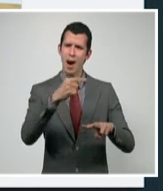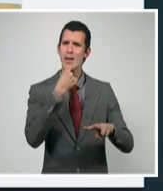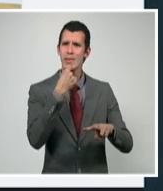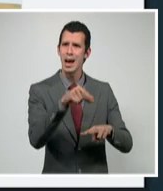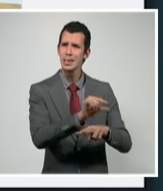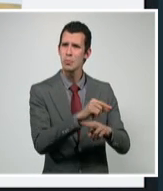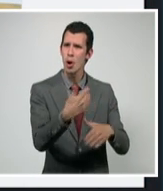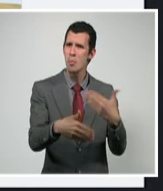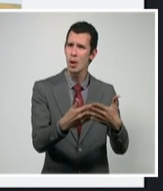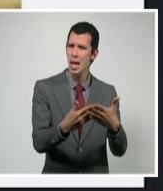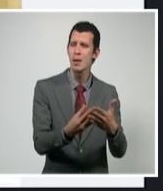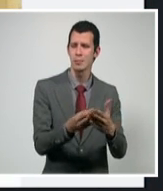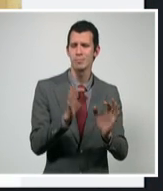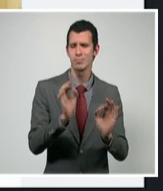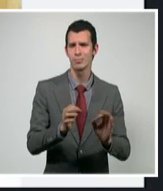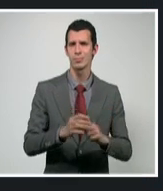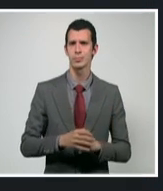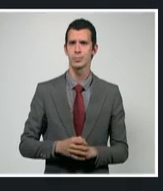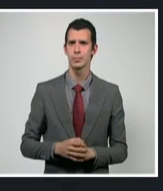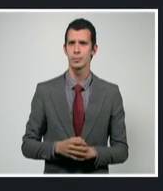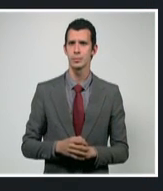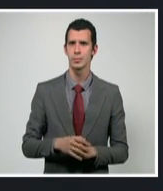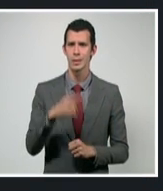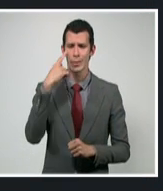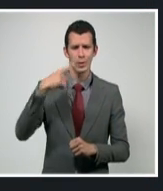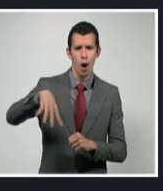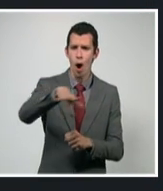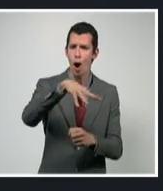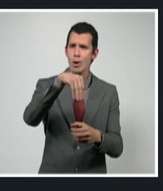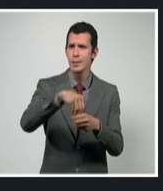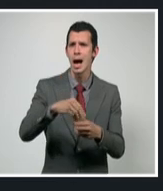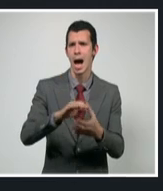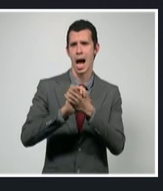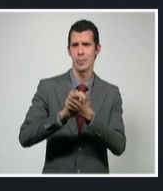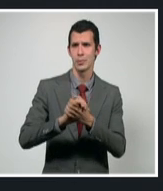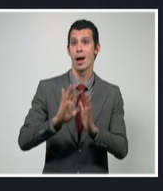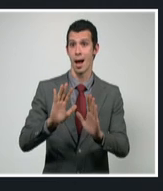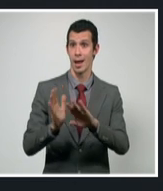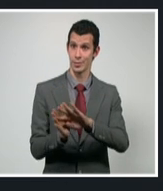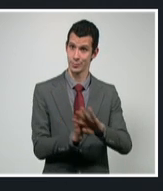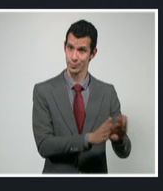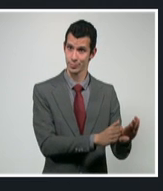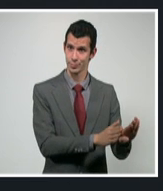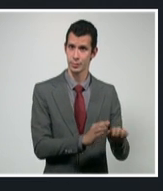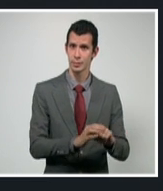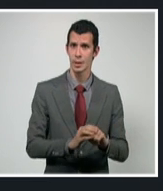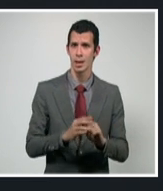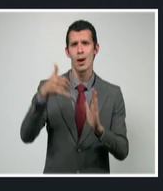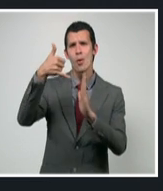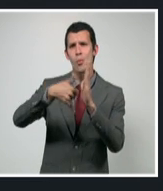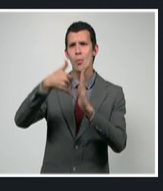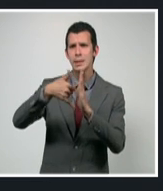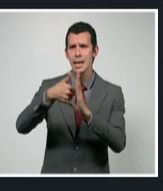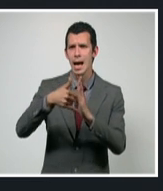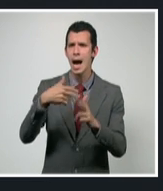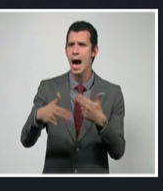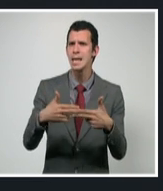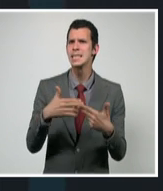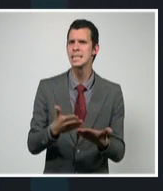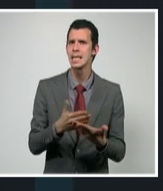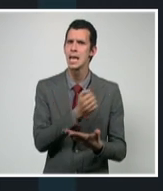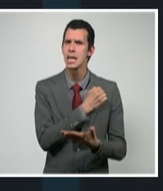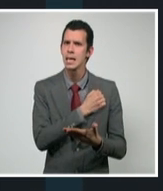de desobediencia civil en Cuba. A través de WhatsApp, centraliza iniciativas como marcar billetes en circulación